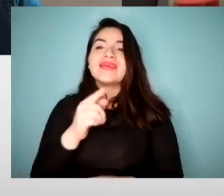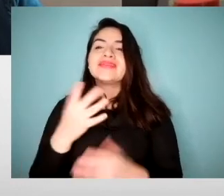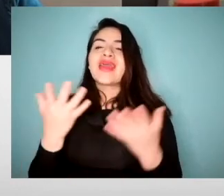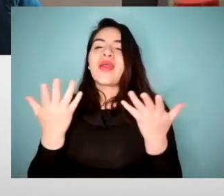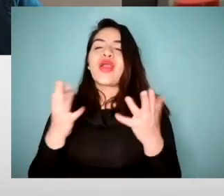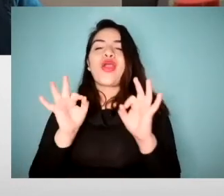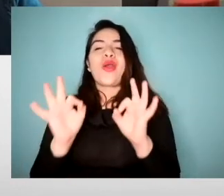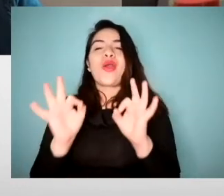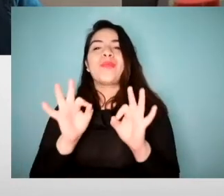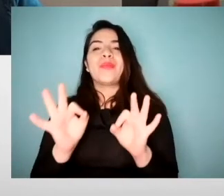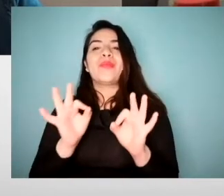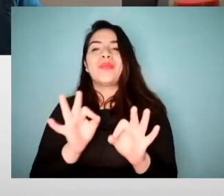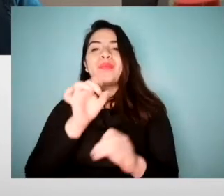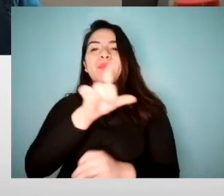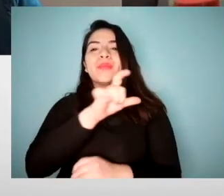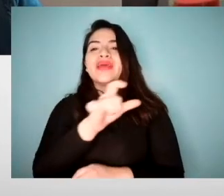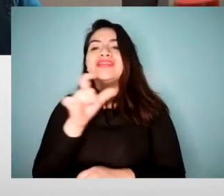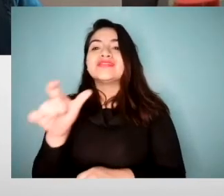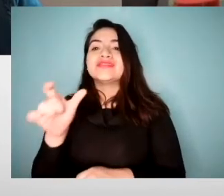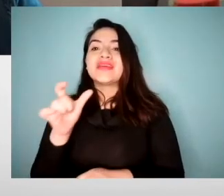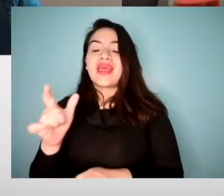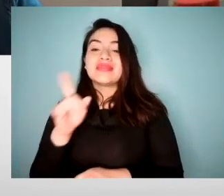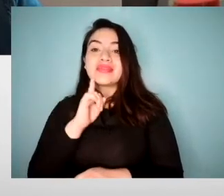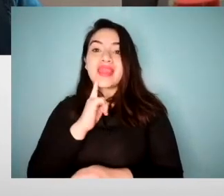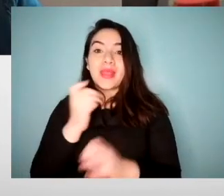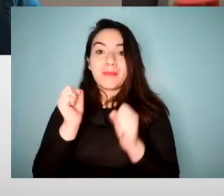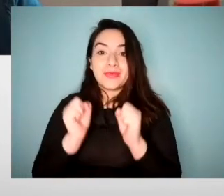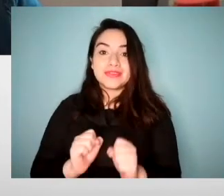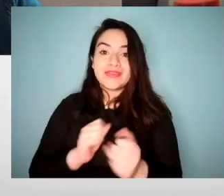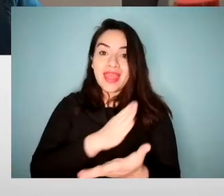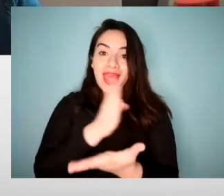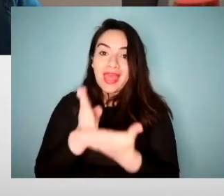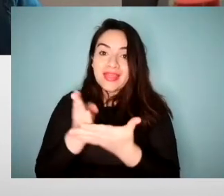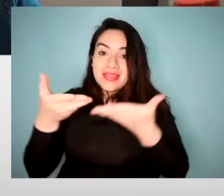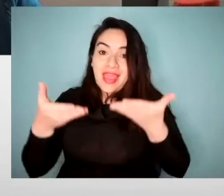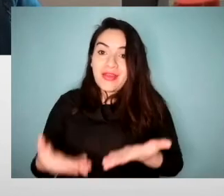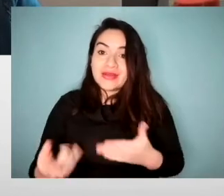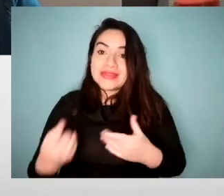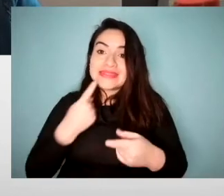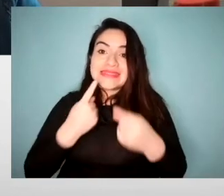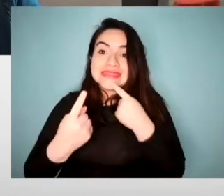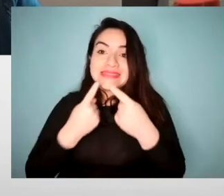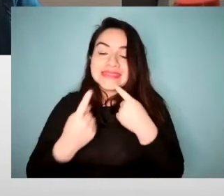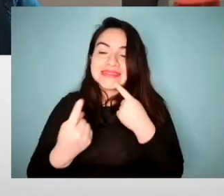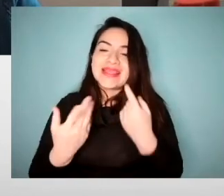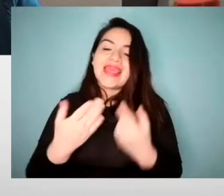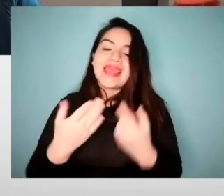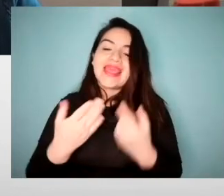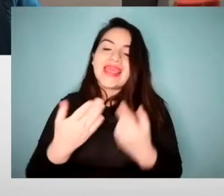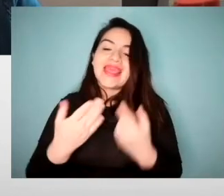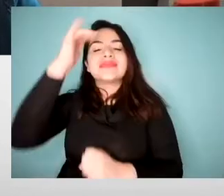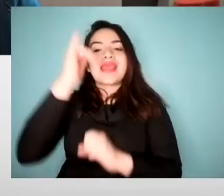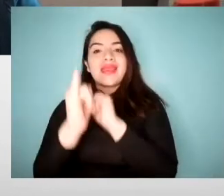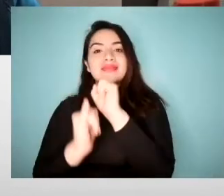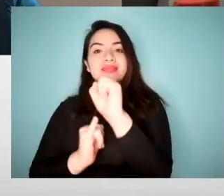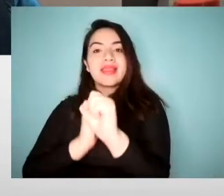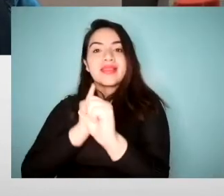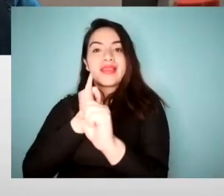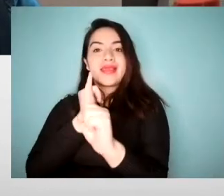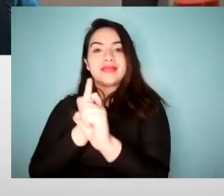las personas que he tenido la posibilidad de entrevistar hasta ahora. Estas experiencias de internacionalización hacen